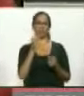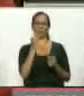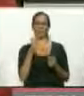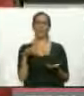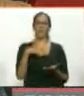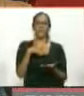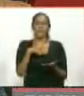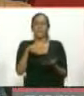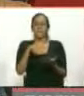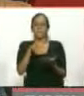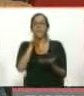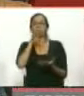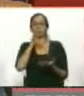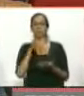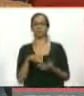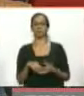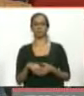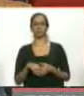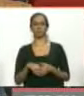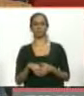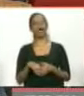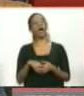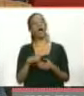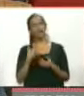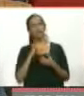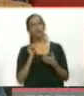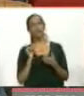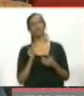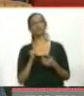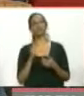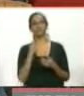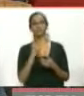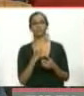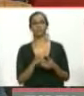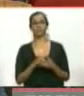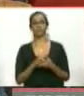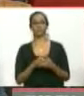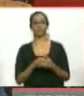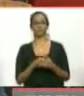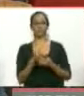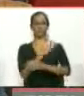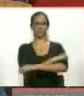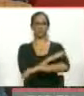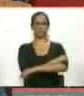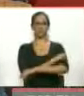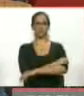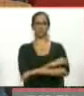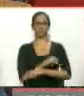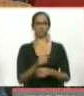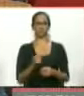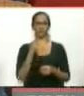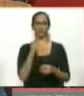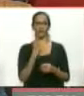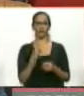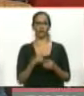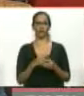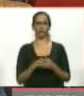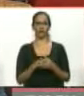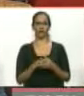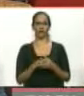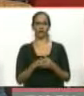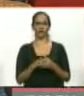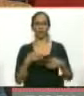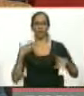hay que reivindicar hay que reivindicar que la oposición actualmente dice que bueno que fueron actos